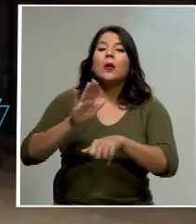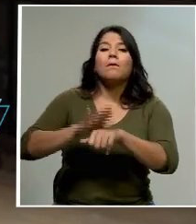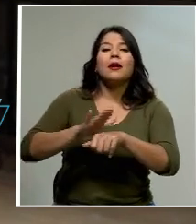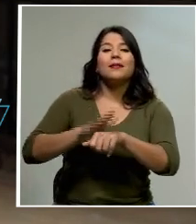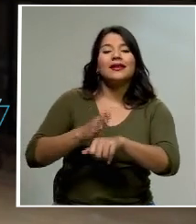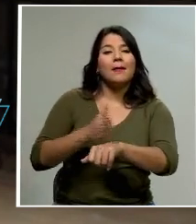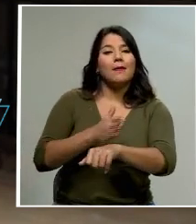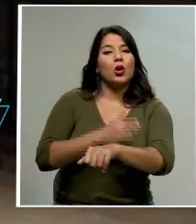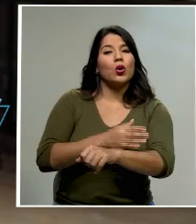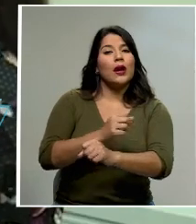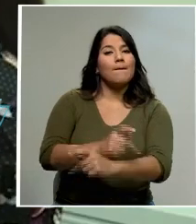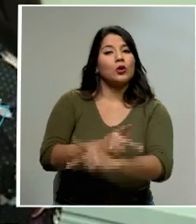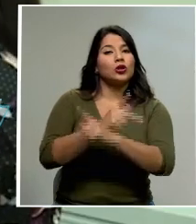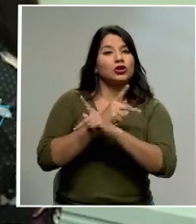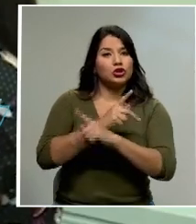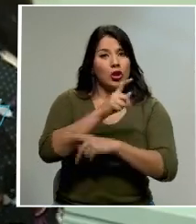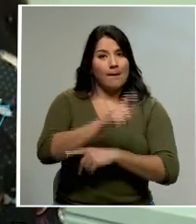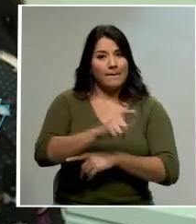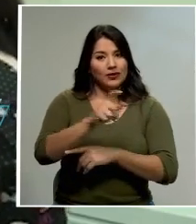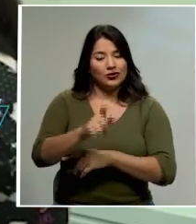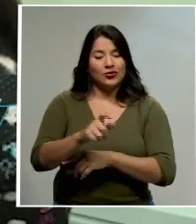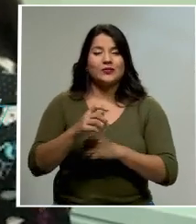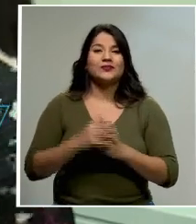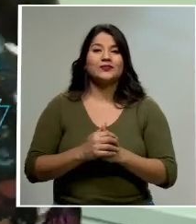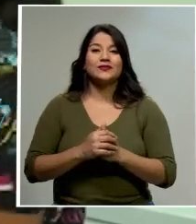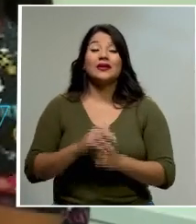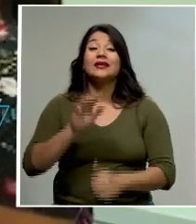las personas. En general, el